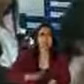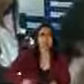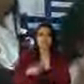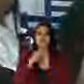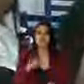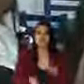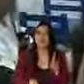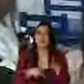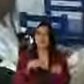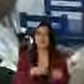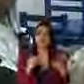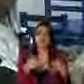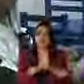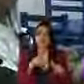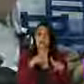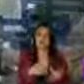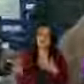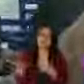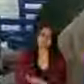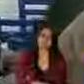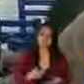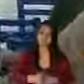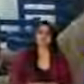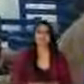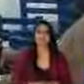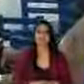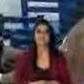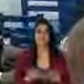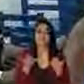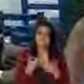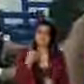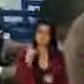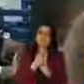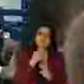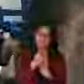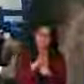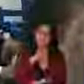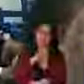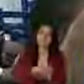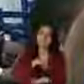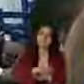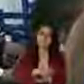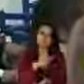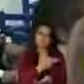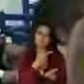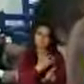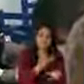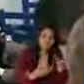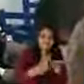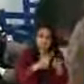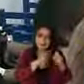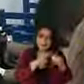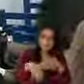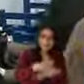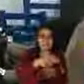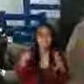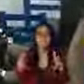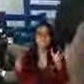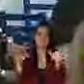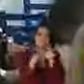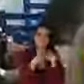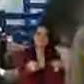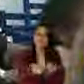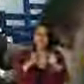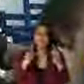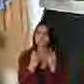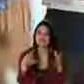no alcanzamos a darles el café y aquí lo reciben. Ahora puedo trabajar tranquila e incluso ella ya se asocia con el profesor como que fuera parte